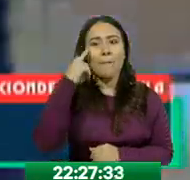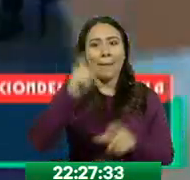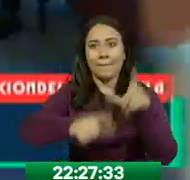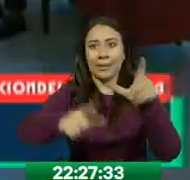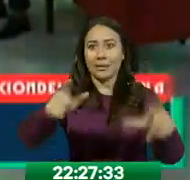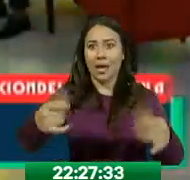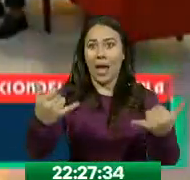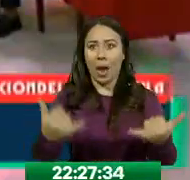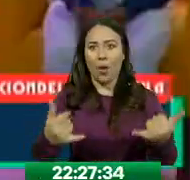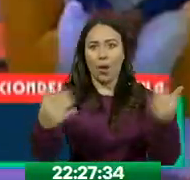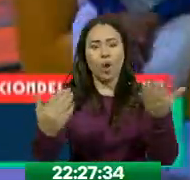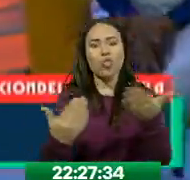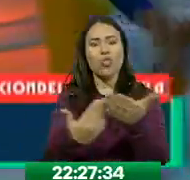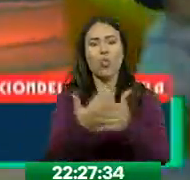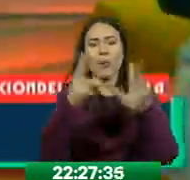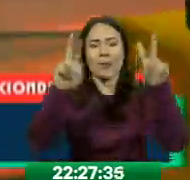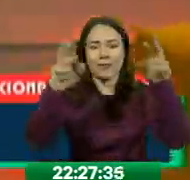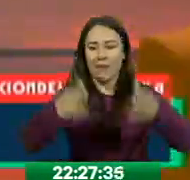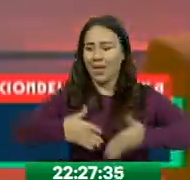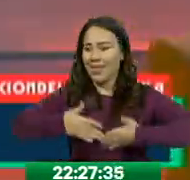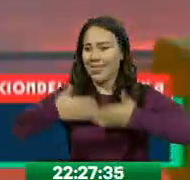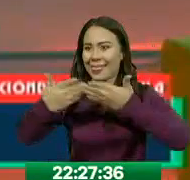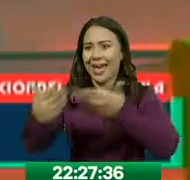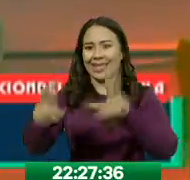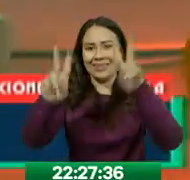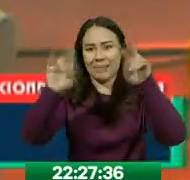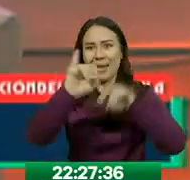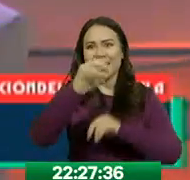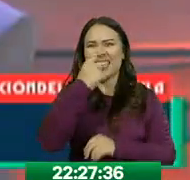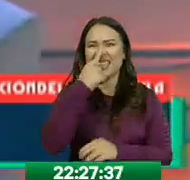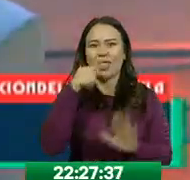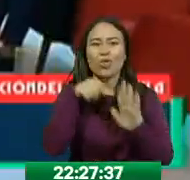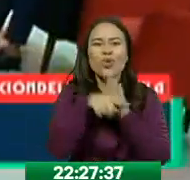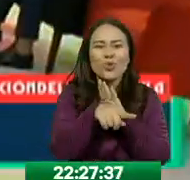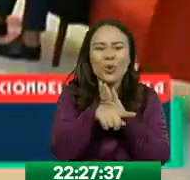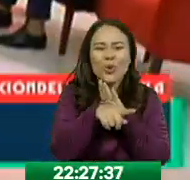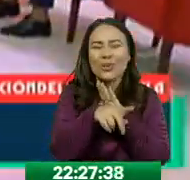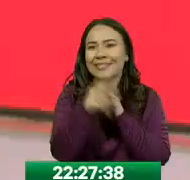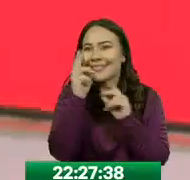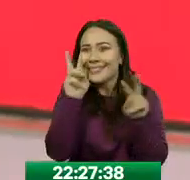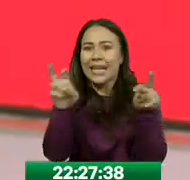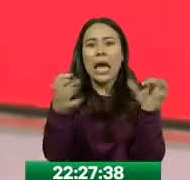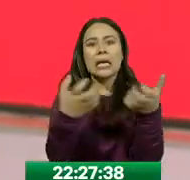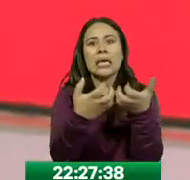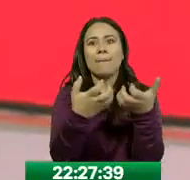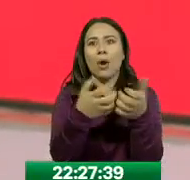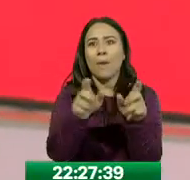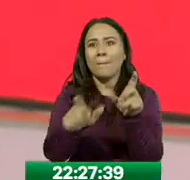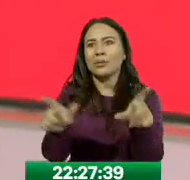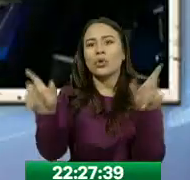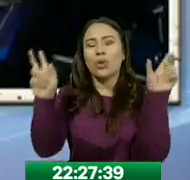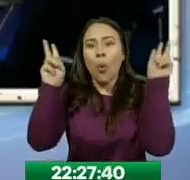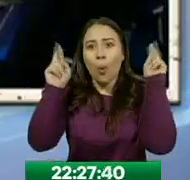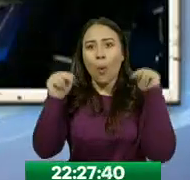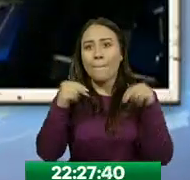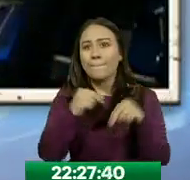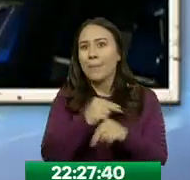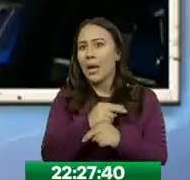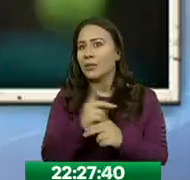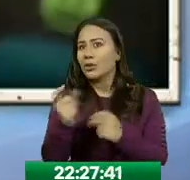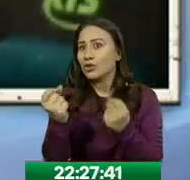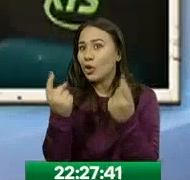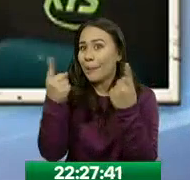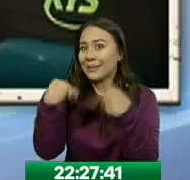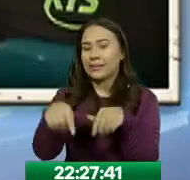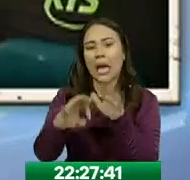Ahora estamos con una nueva entrega, ¿no?, que está resultando. Hay un equipo humano impresionante dentro